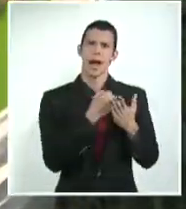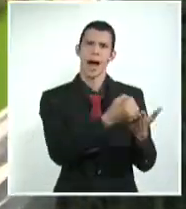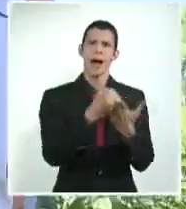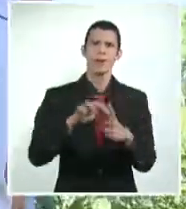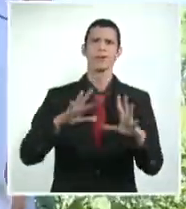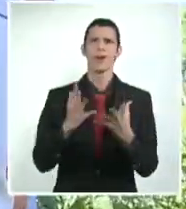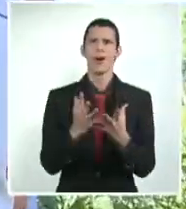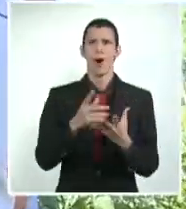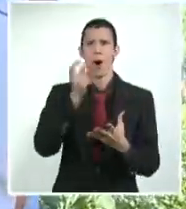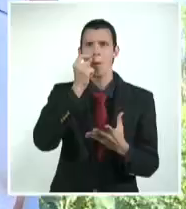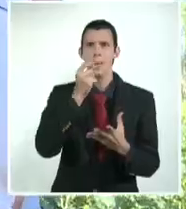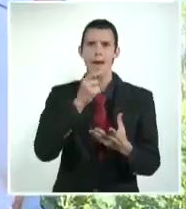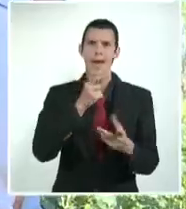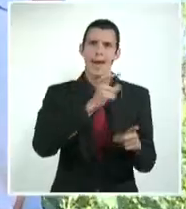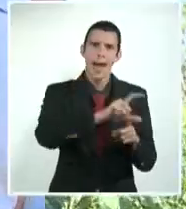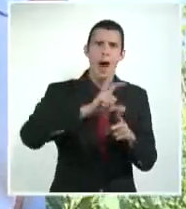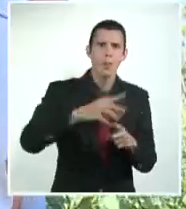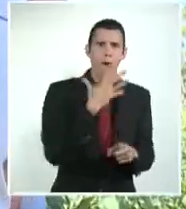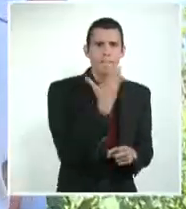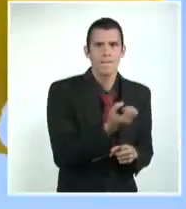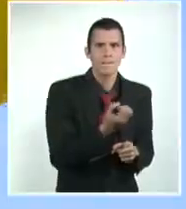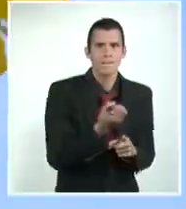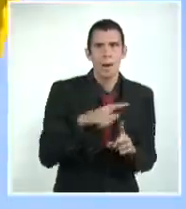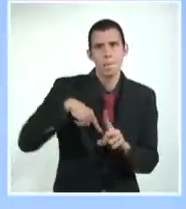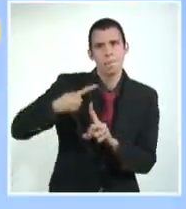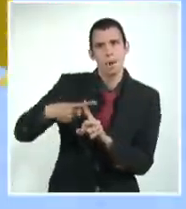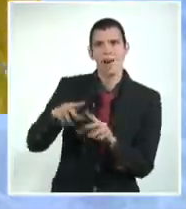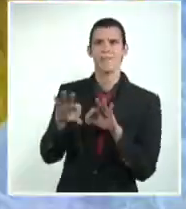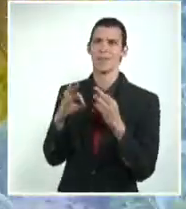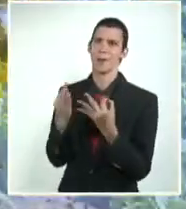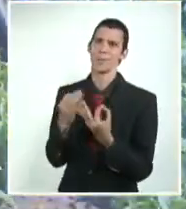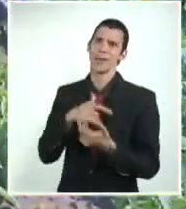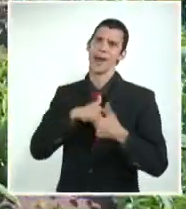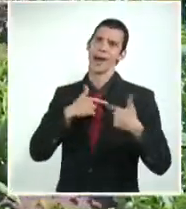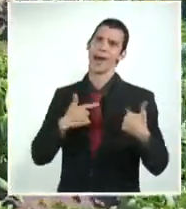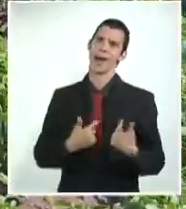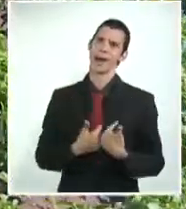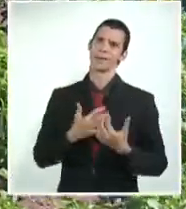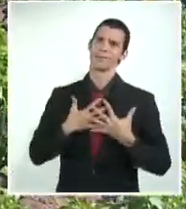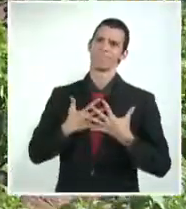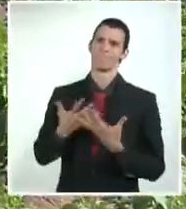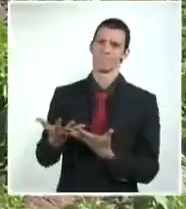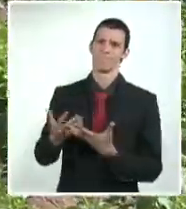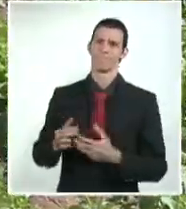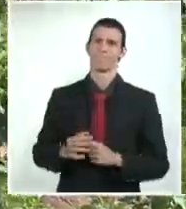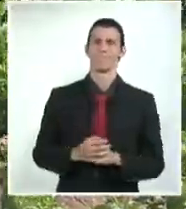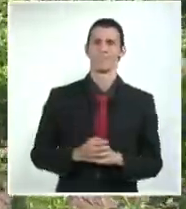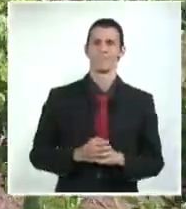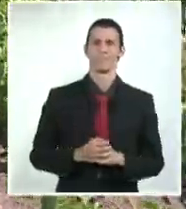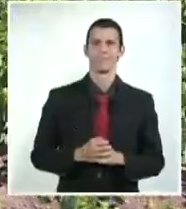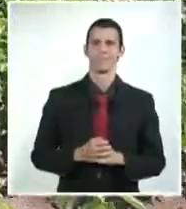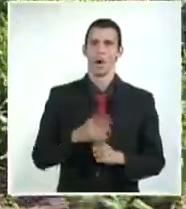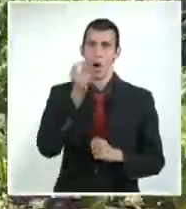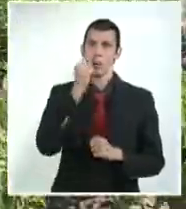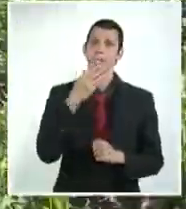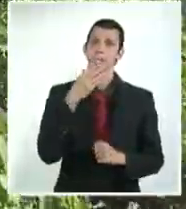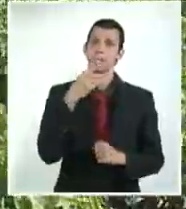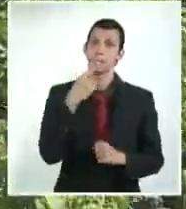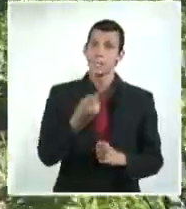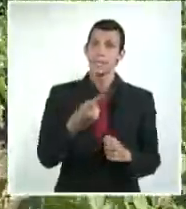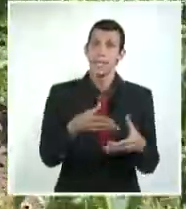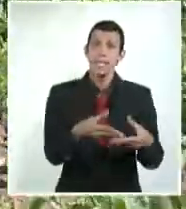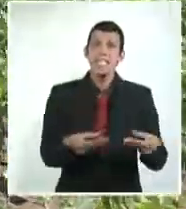en estas tierras. Juan Malagón coloca su vida todos los días en estos espacios. La tierra, enfatiza, nunca le